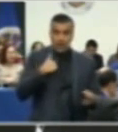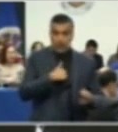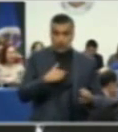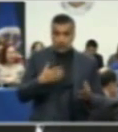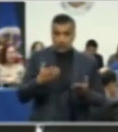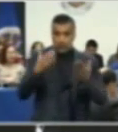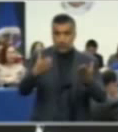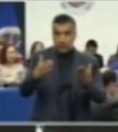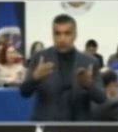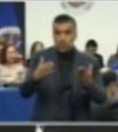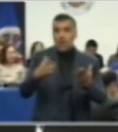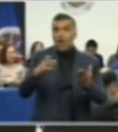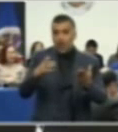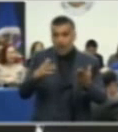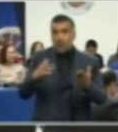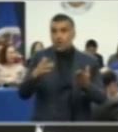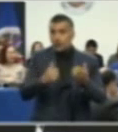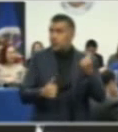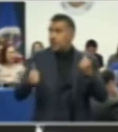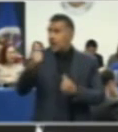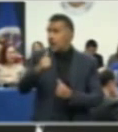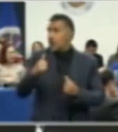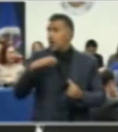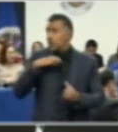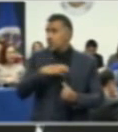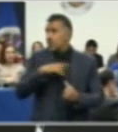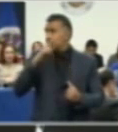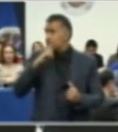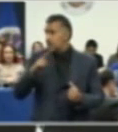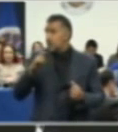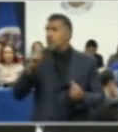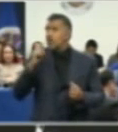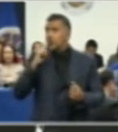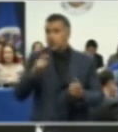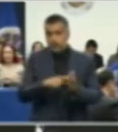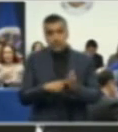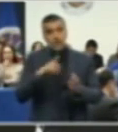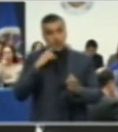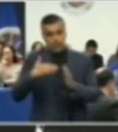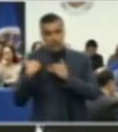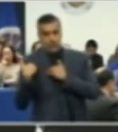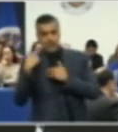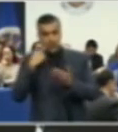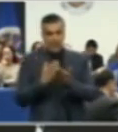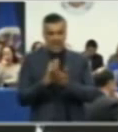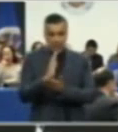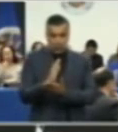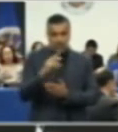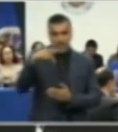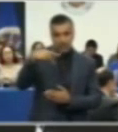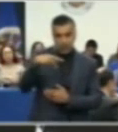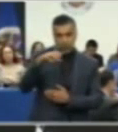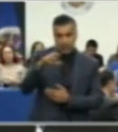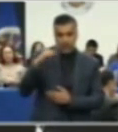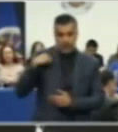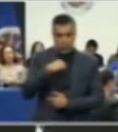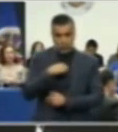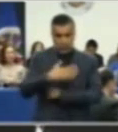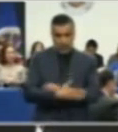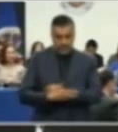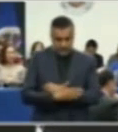compromisos orientados a superar las situaciones que han sido identificadas como atentatorias o violatorias de los derechos de las personas en nuestro